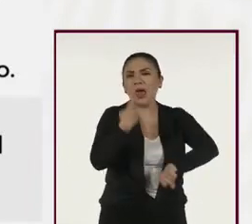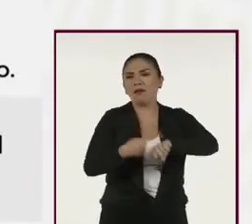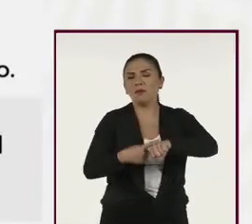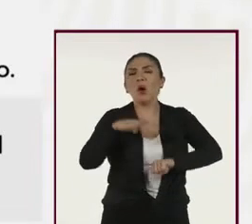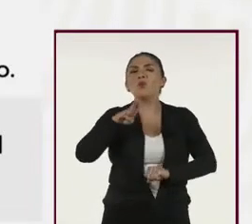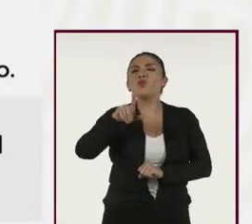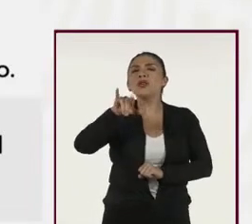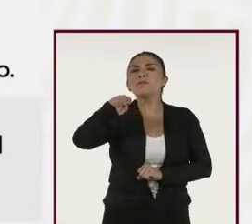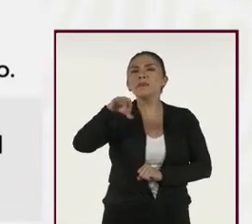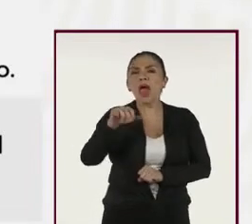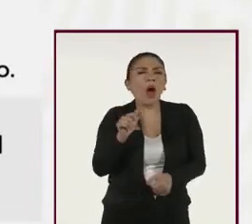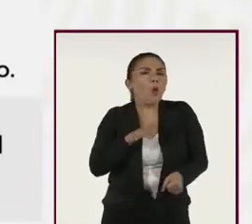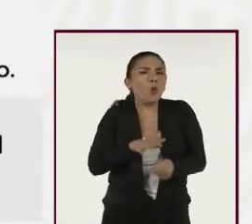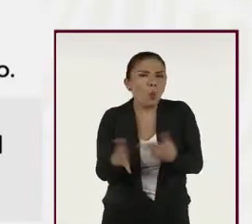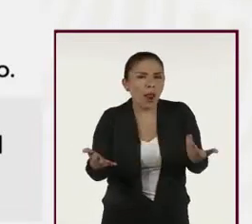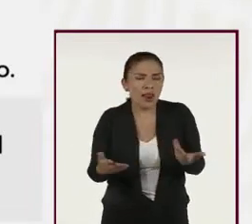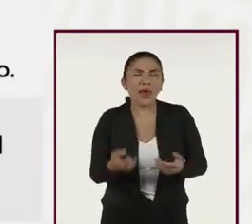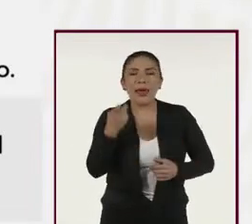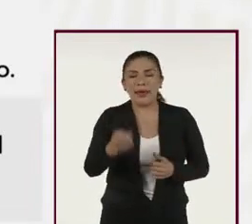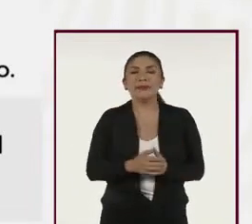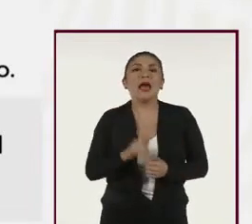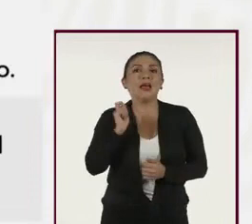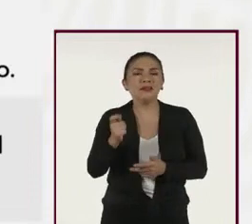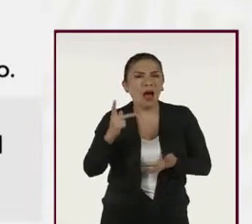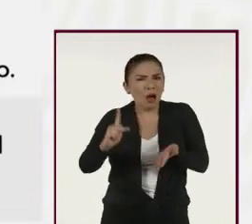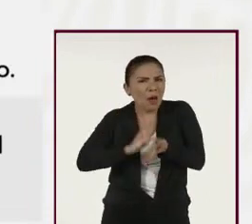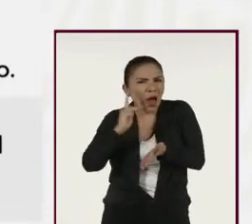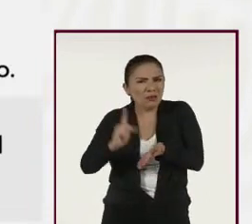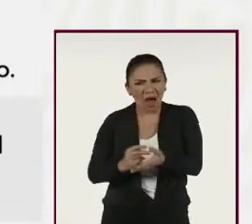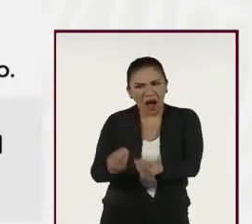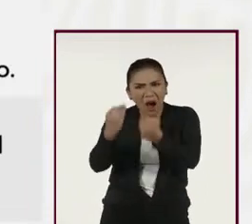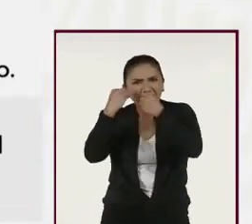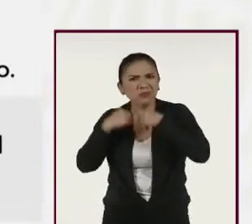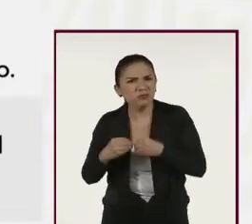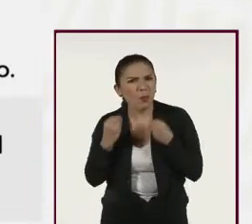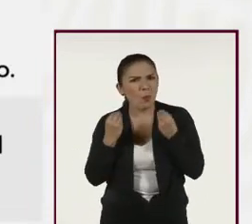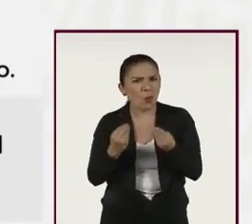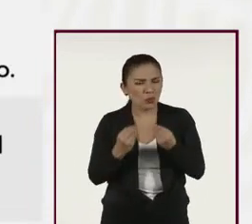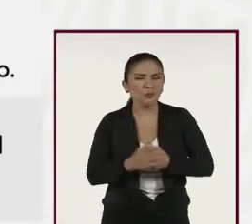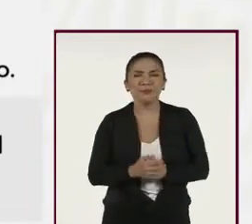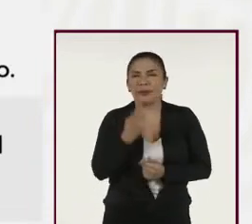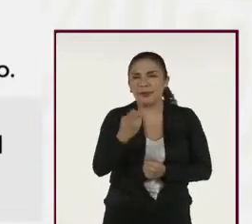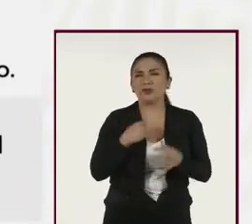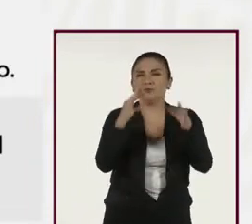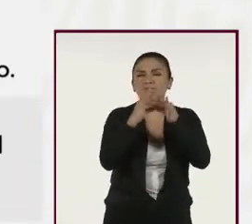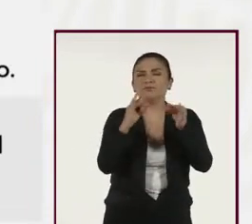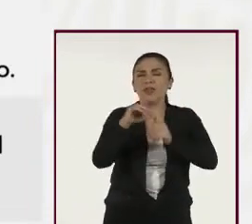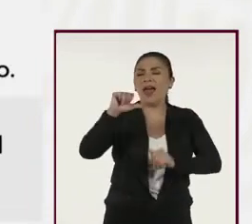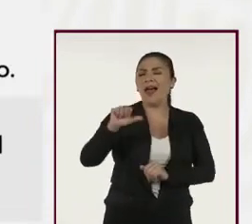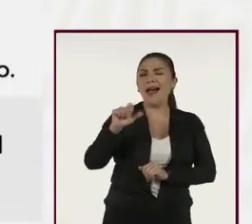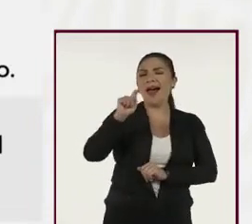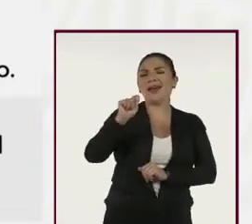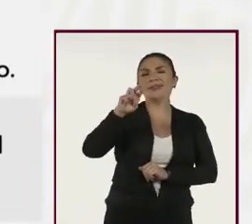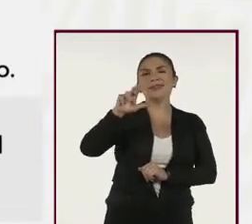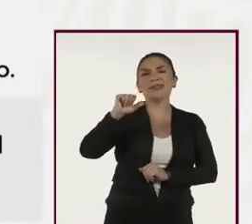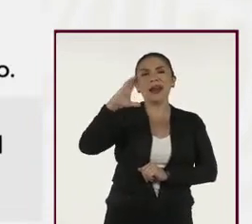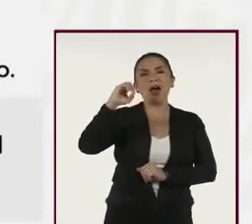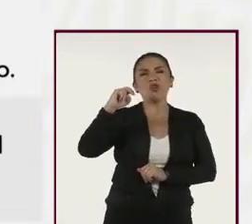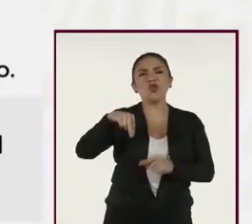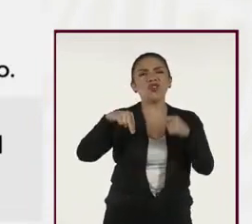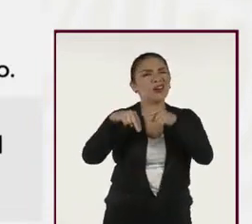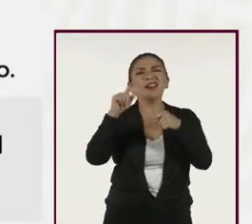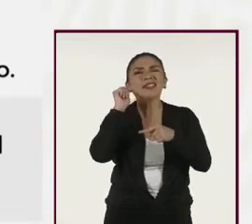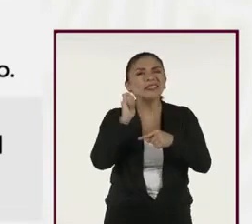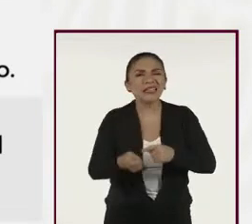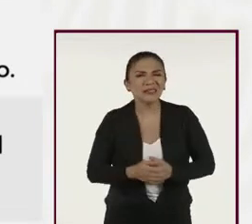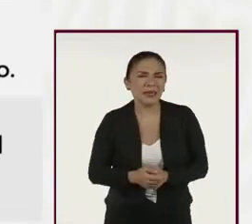nos referimos a estos episodios de atracón. Aquí quisiera hacer un paréntesis para especificar a qué nos referimos con atracones, porque es